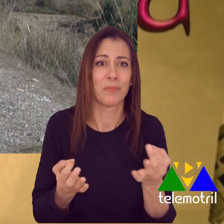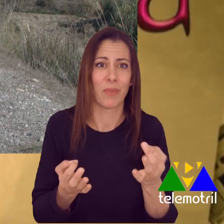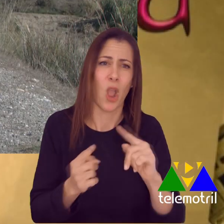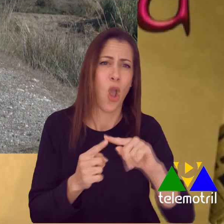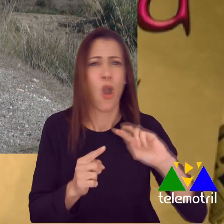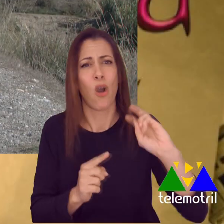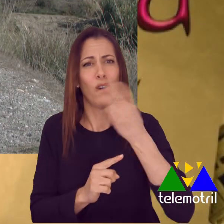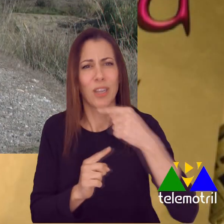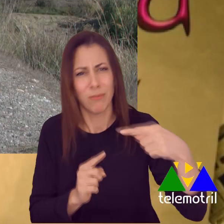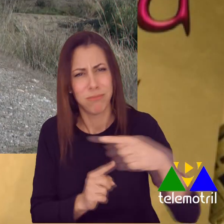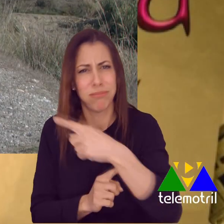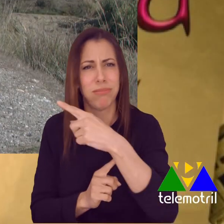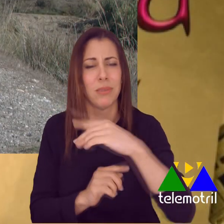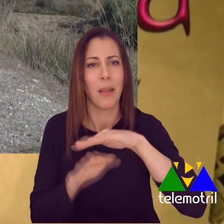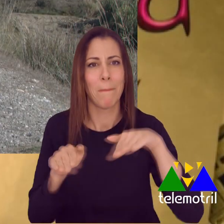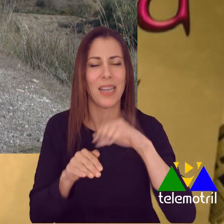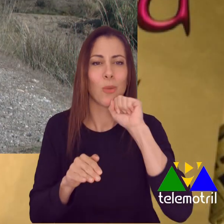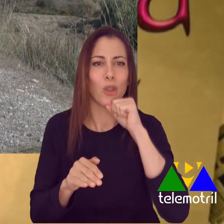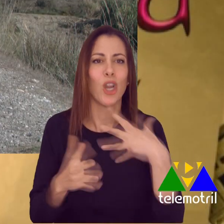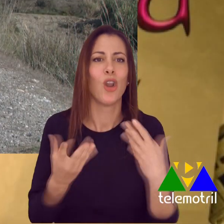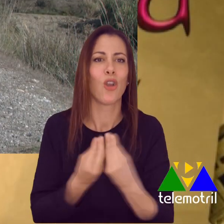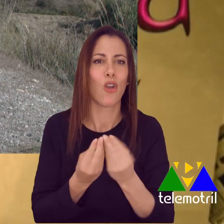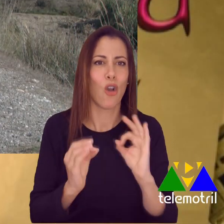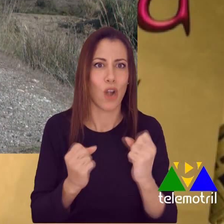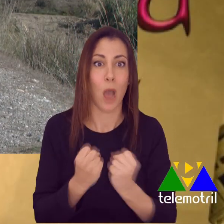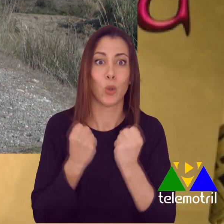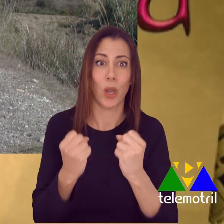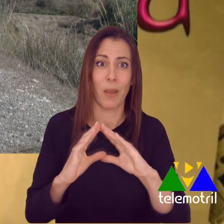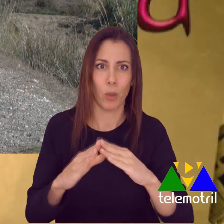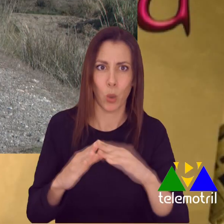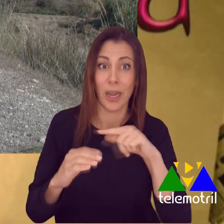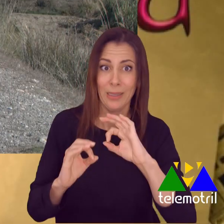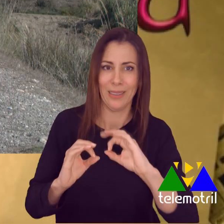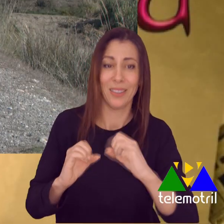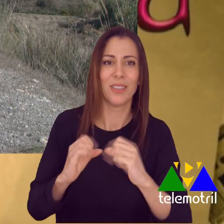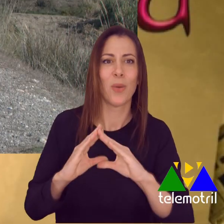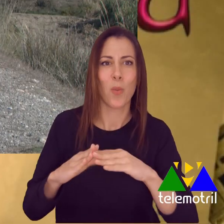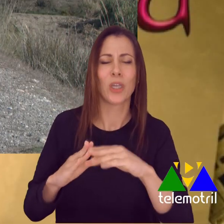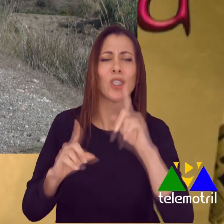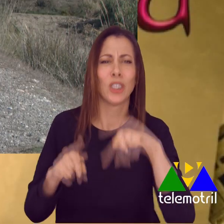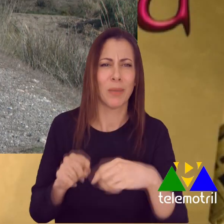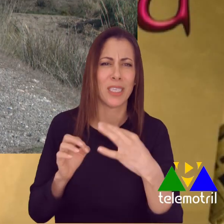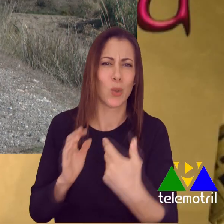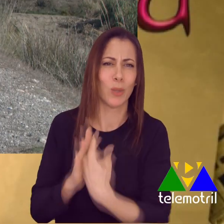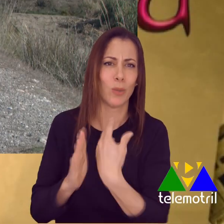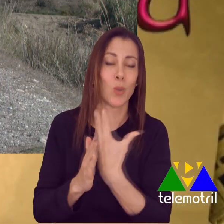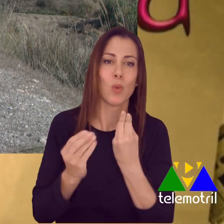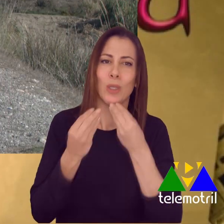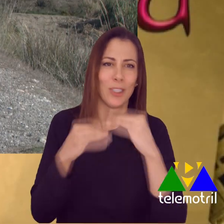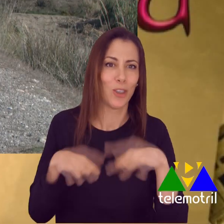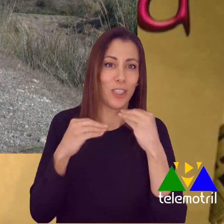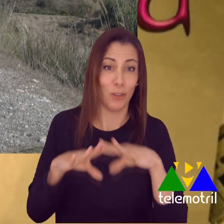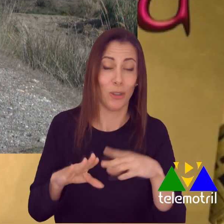a la otra punta de la playa de Motril, con nuestra autoridad portuaria, nuestro puerto, que también nos va a dejar muchísima historia, como